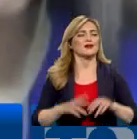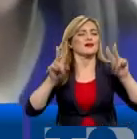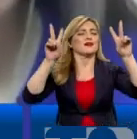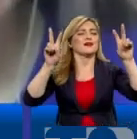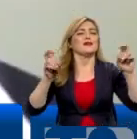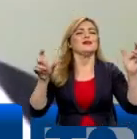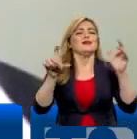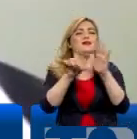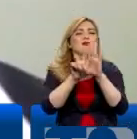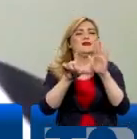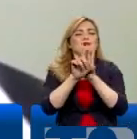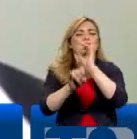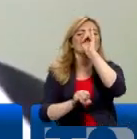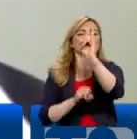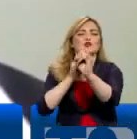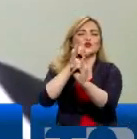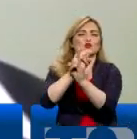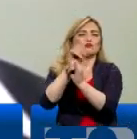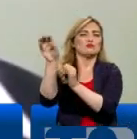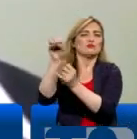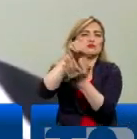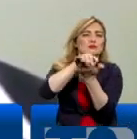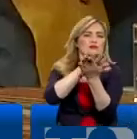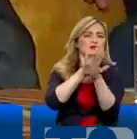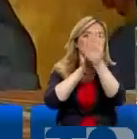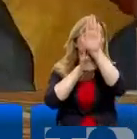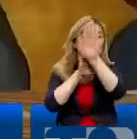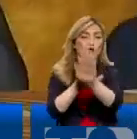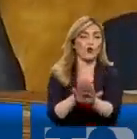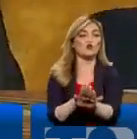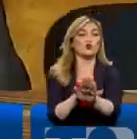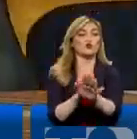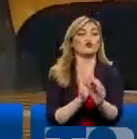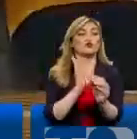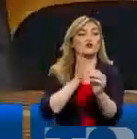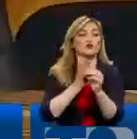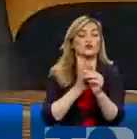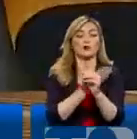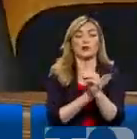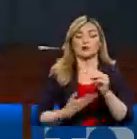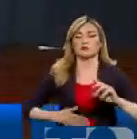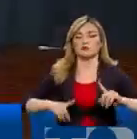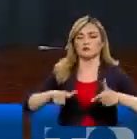una legislación internacional y por eso la respaldan. Ellos buscan el veto del